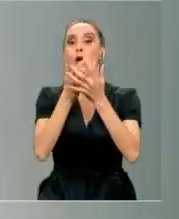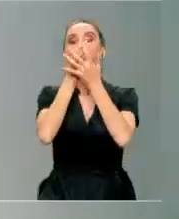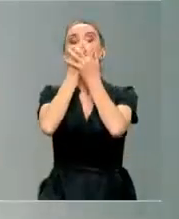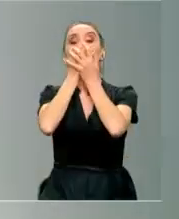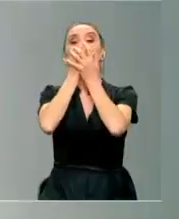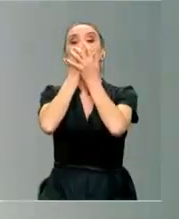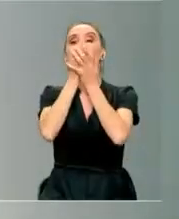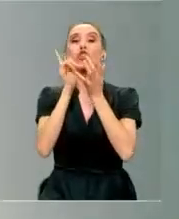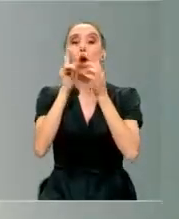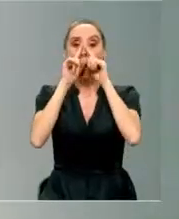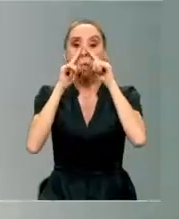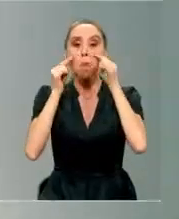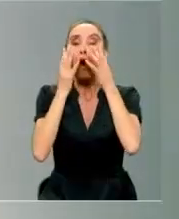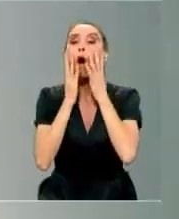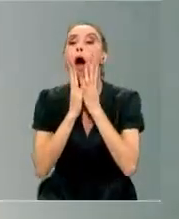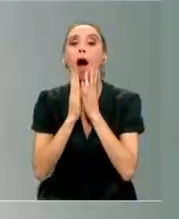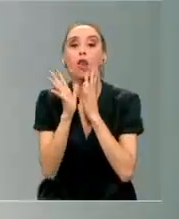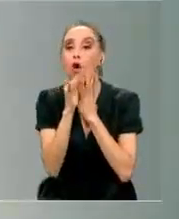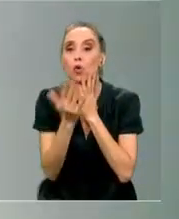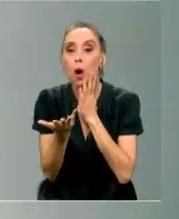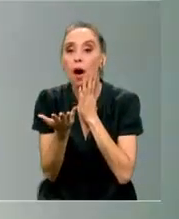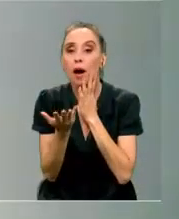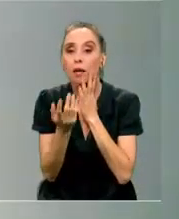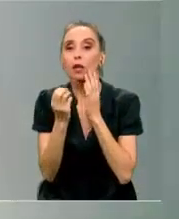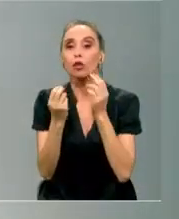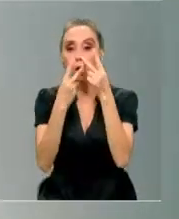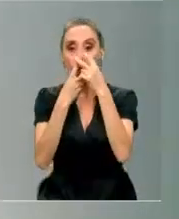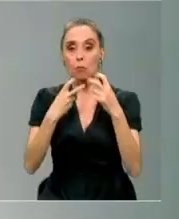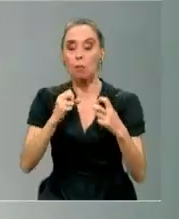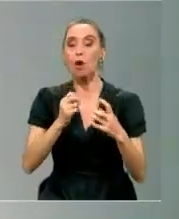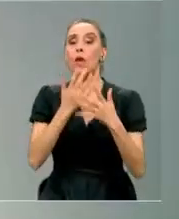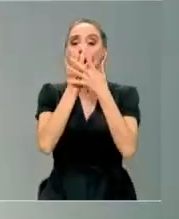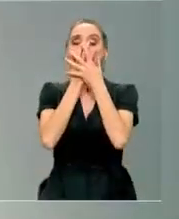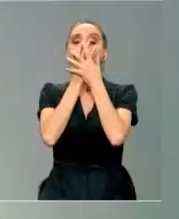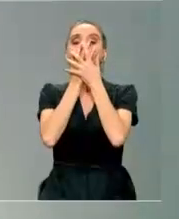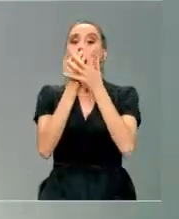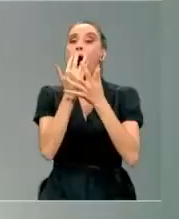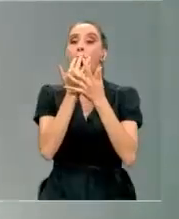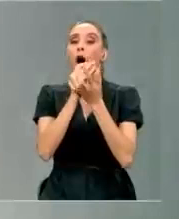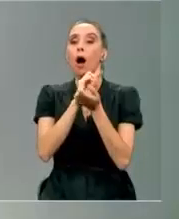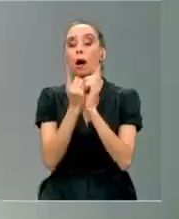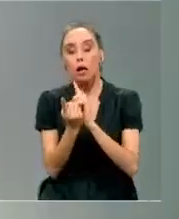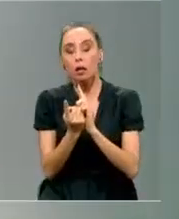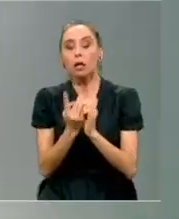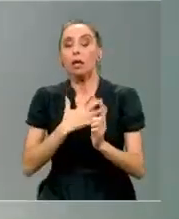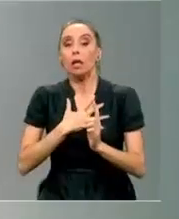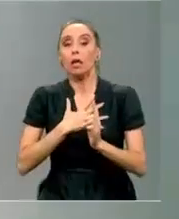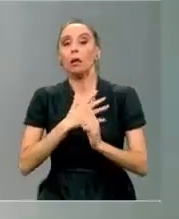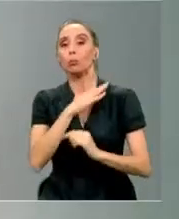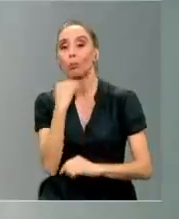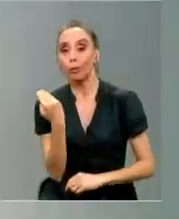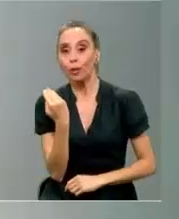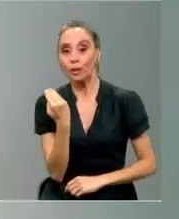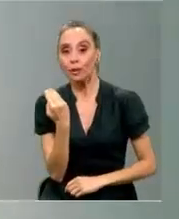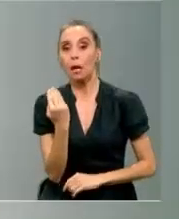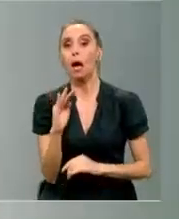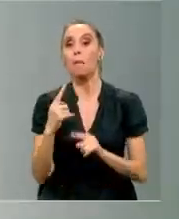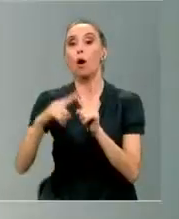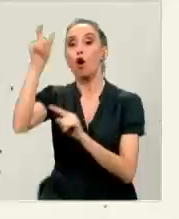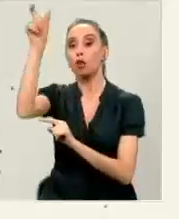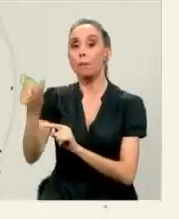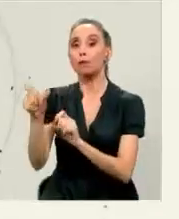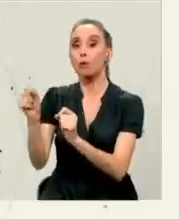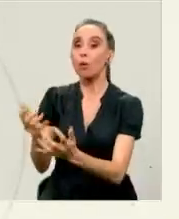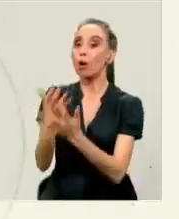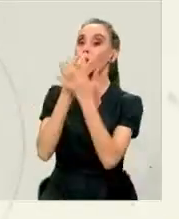en poco nosotros pueden conllevar a una muerte aparentemente traumática pero evidentemente vinculada a la participación de